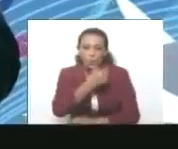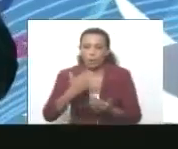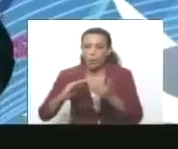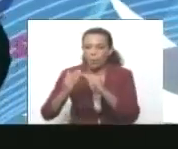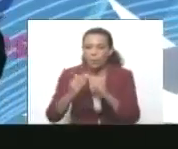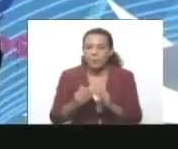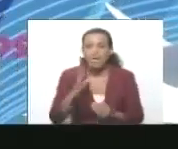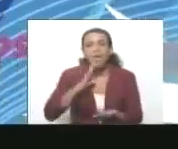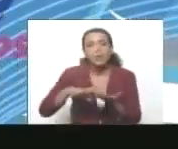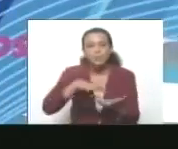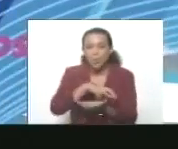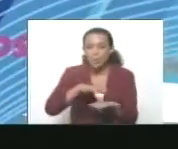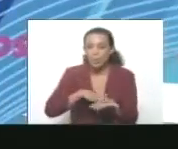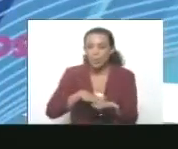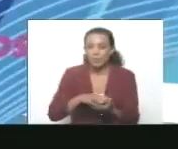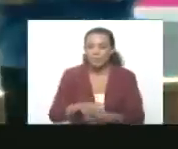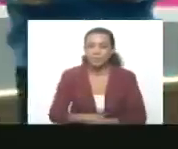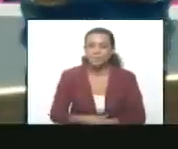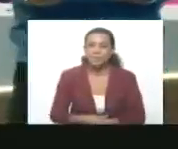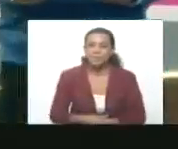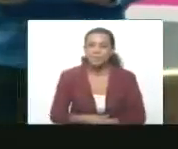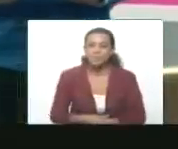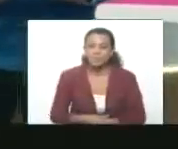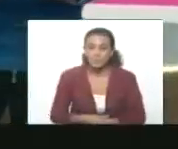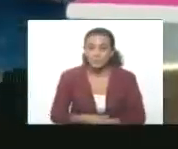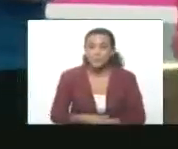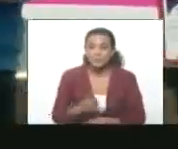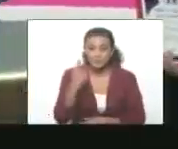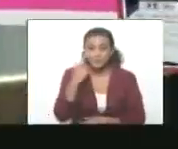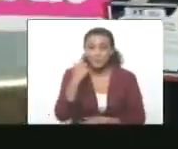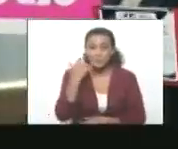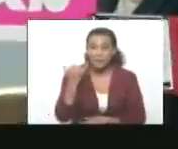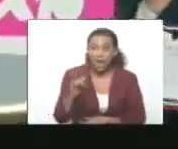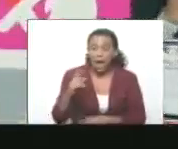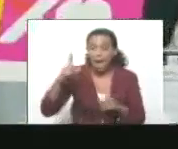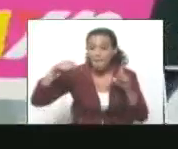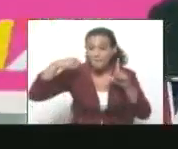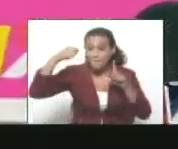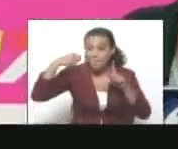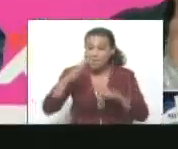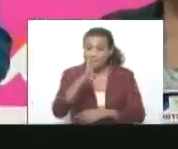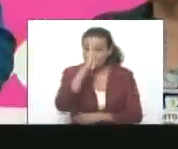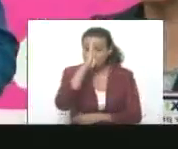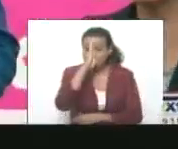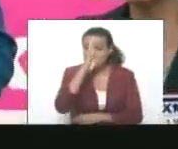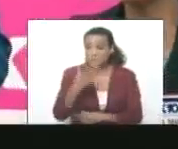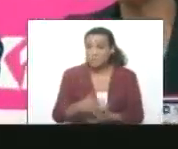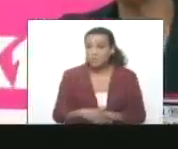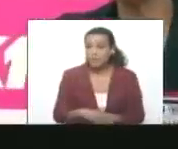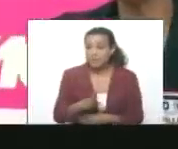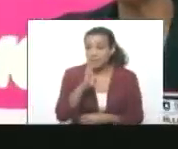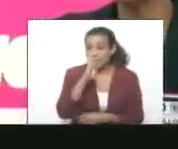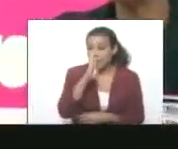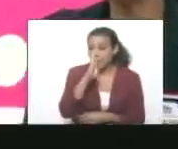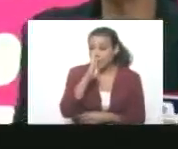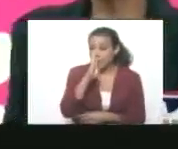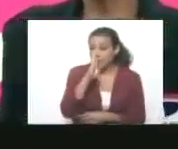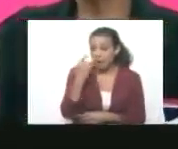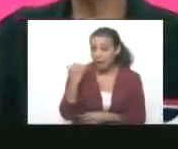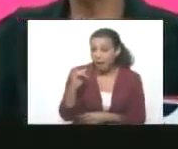resolver los problemas del pueblo. Correcto. Y fíjate, tenemos ahí videos de Barina. Caso